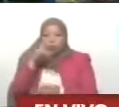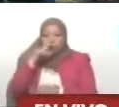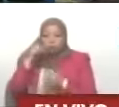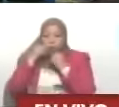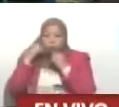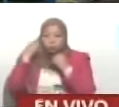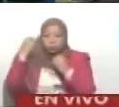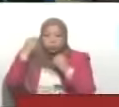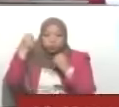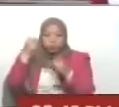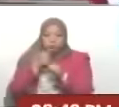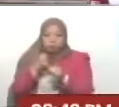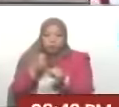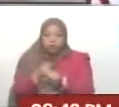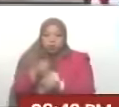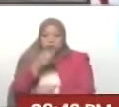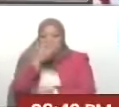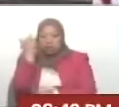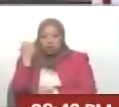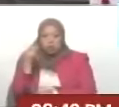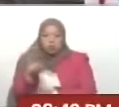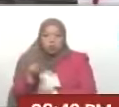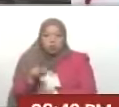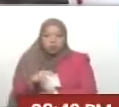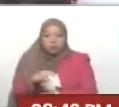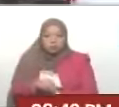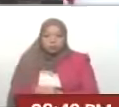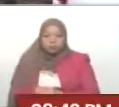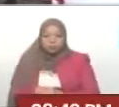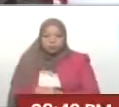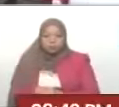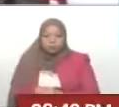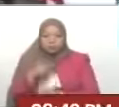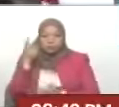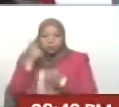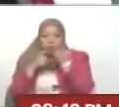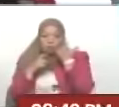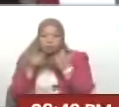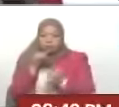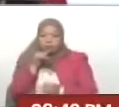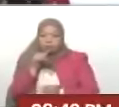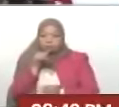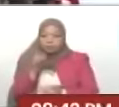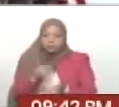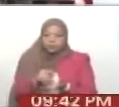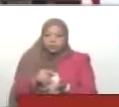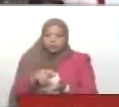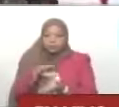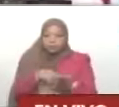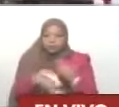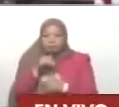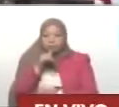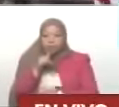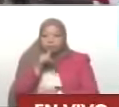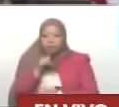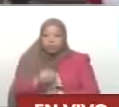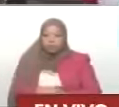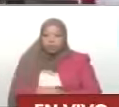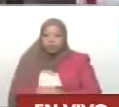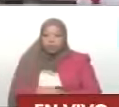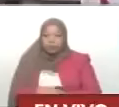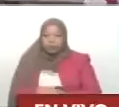campaña inolvidable con el comandante Chávez, que recorrimos al país de punta a